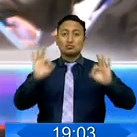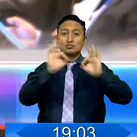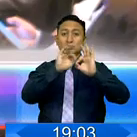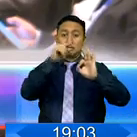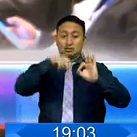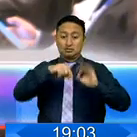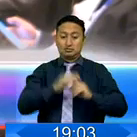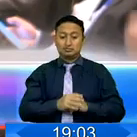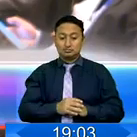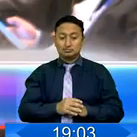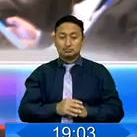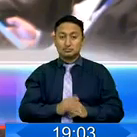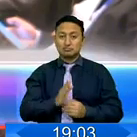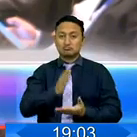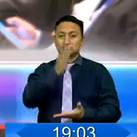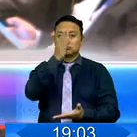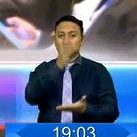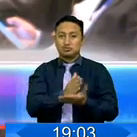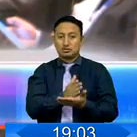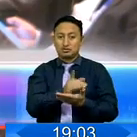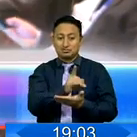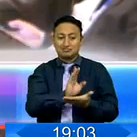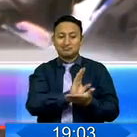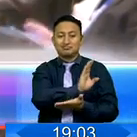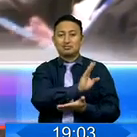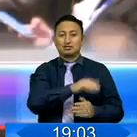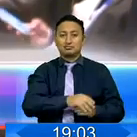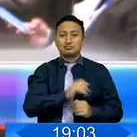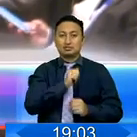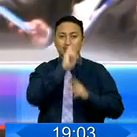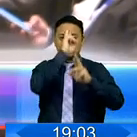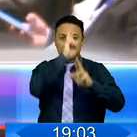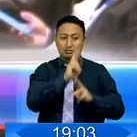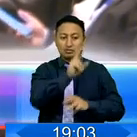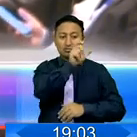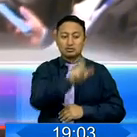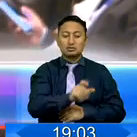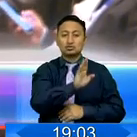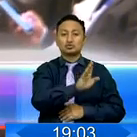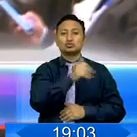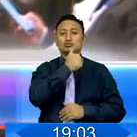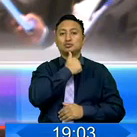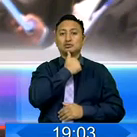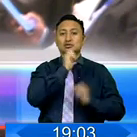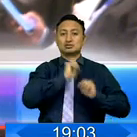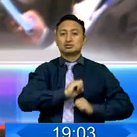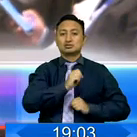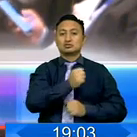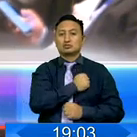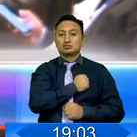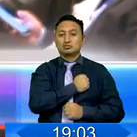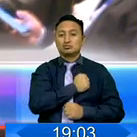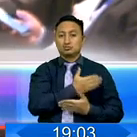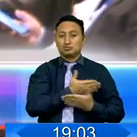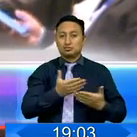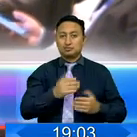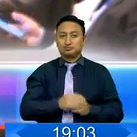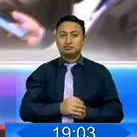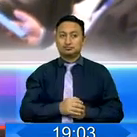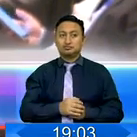rechacemos tajantemente que se viole la privacidad y la intimidad de un